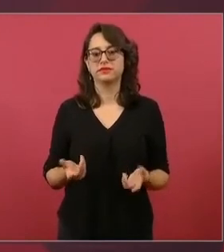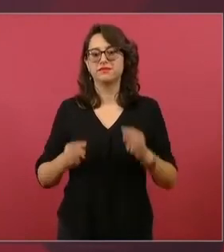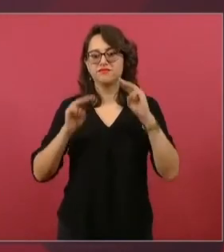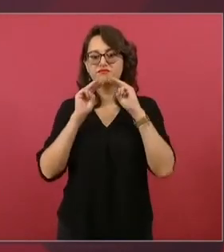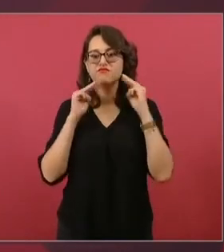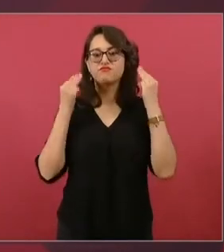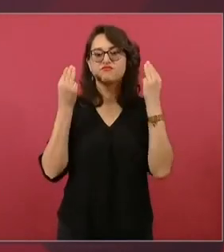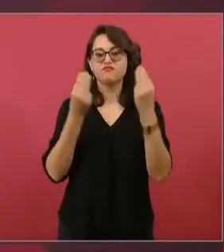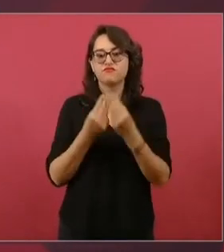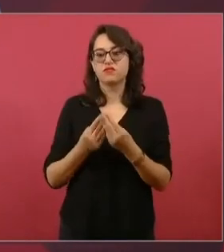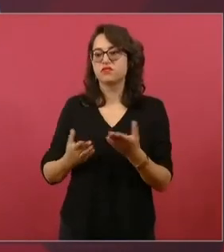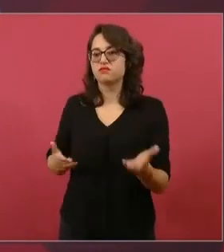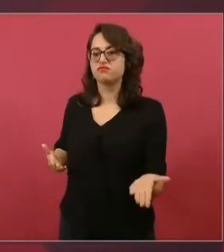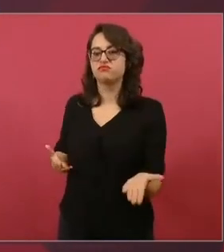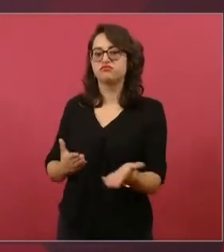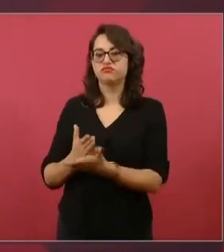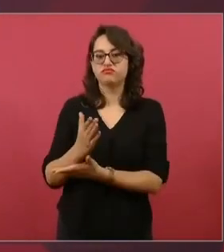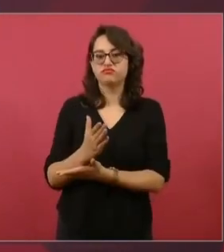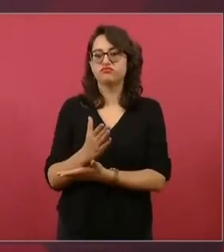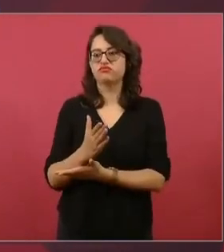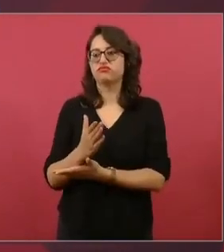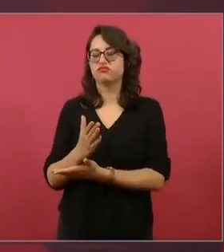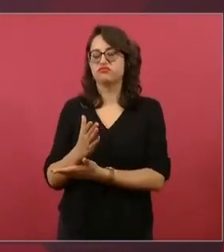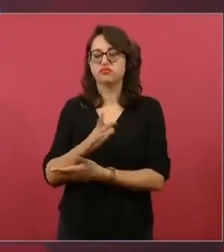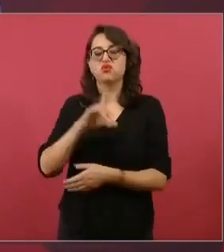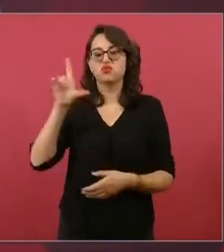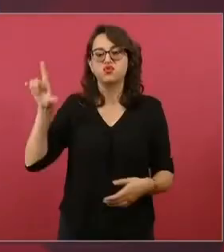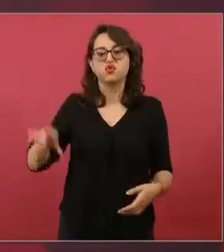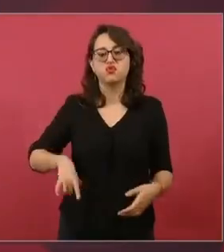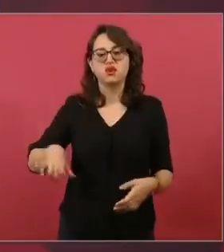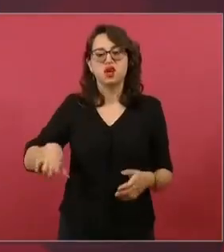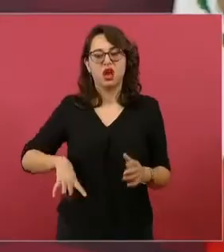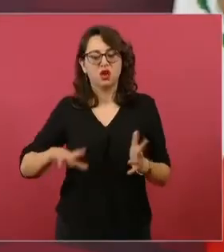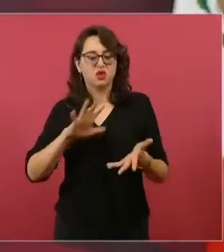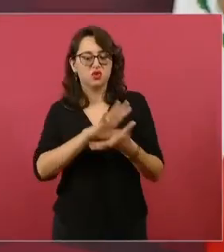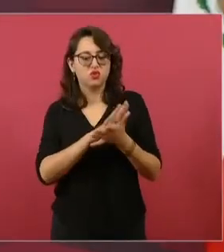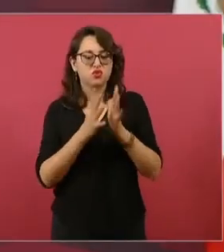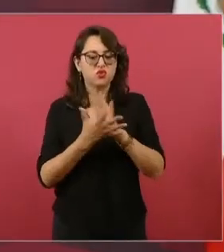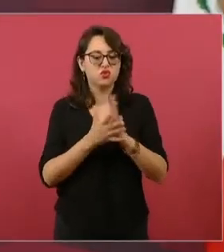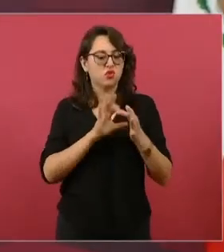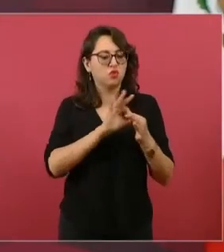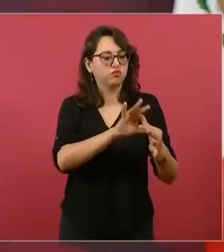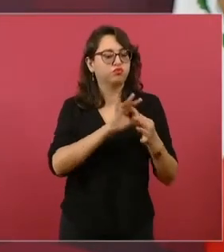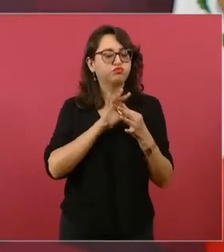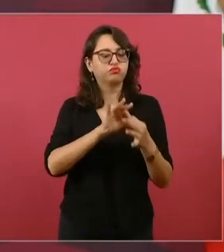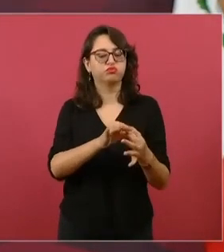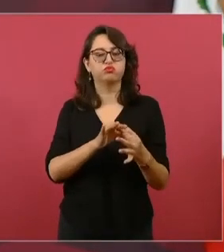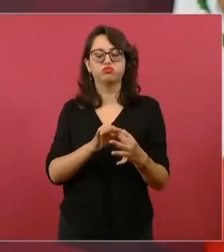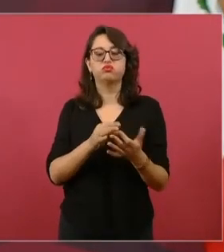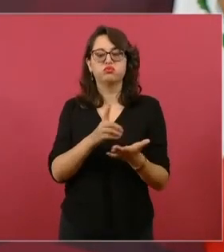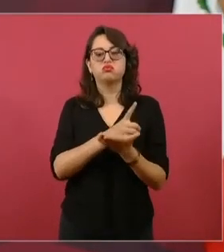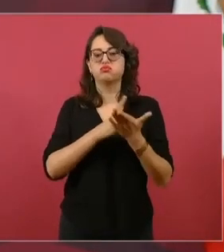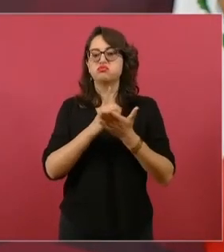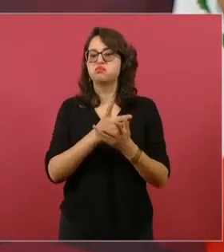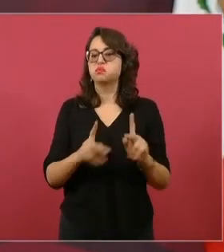asociación delictuosa entre autoridades y narcotraficantes.